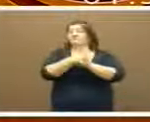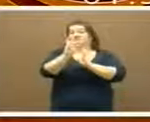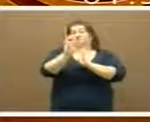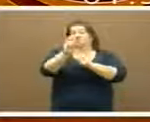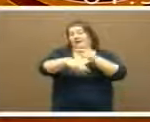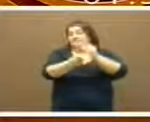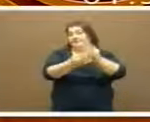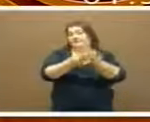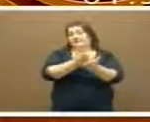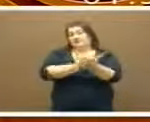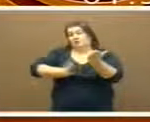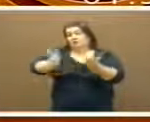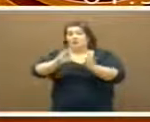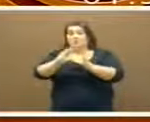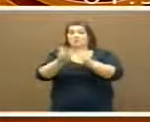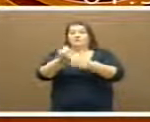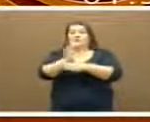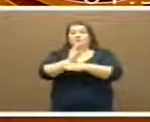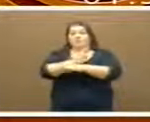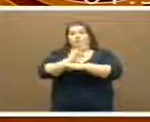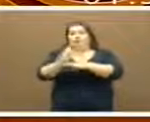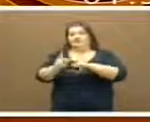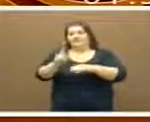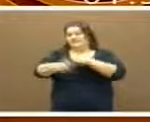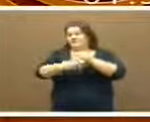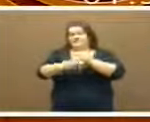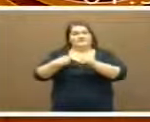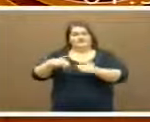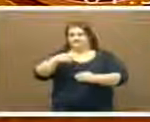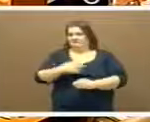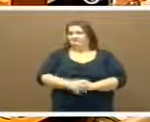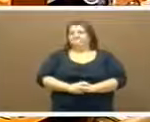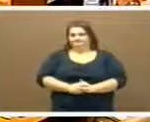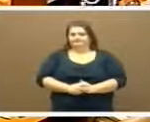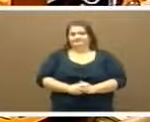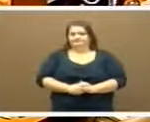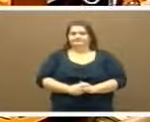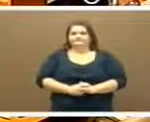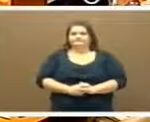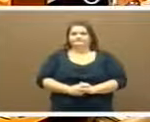que presenta el Grupo Parlamentario Popular en esa enmienda.